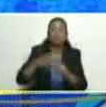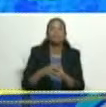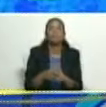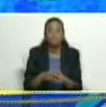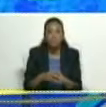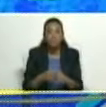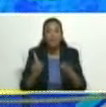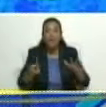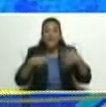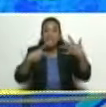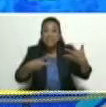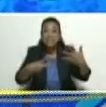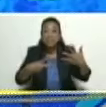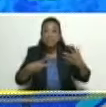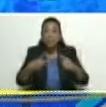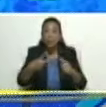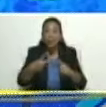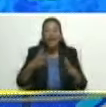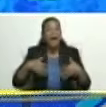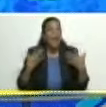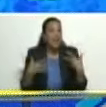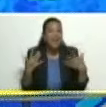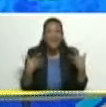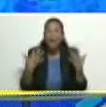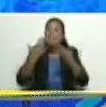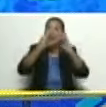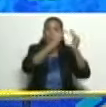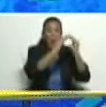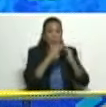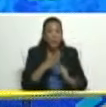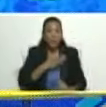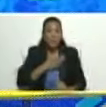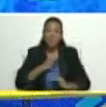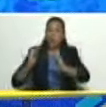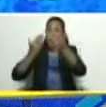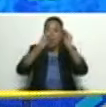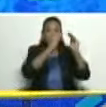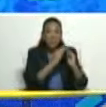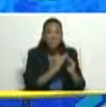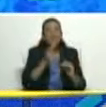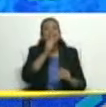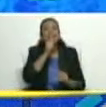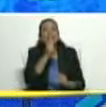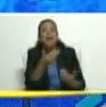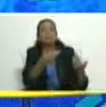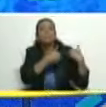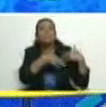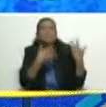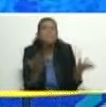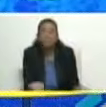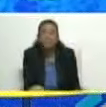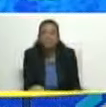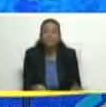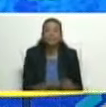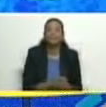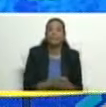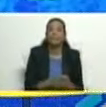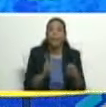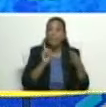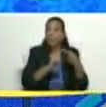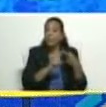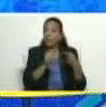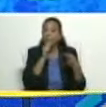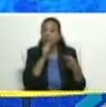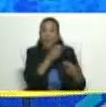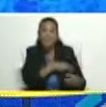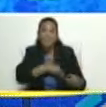En séptimo lugar, alegría para mi comunidad. ¿Quiénes están ahí? En primer lugar,